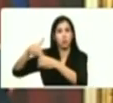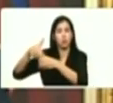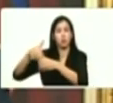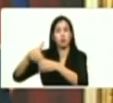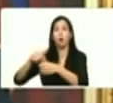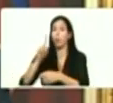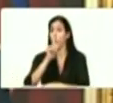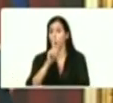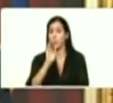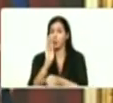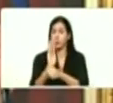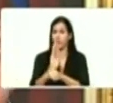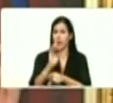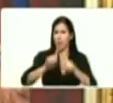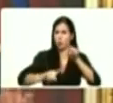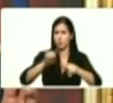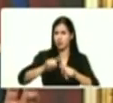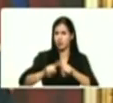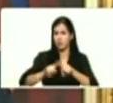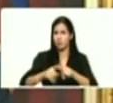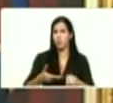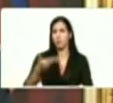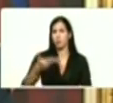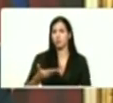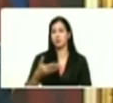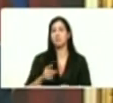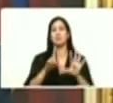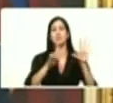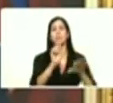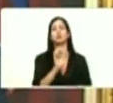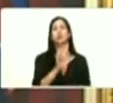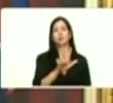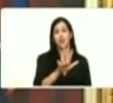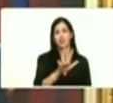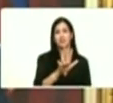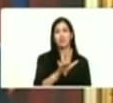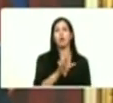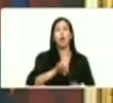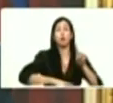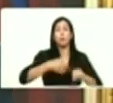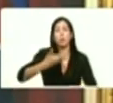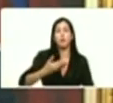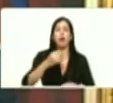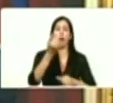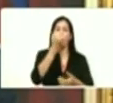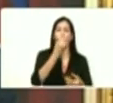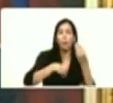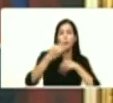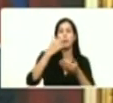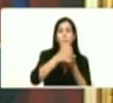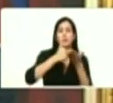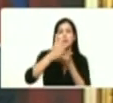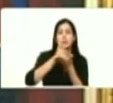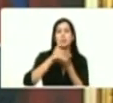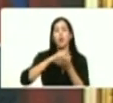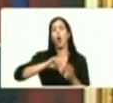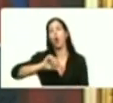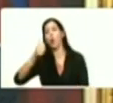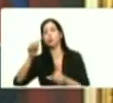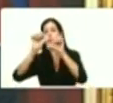proteger los rubros fundamentales de nuestro pueblo 6.30 y el otro en el sistema SICAC que también es un sistema de protección